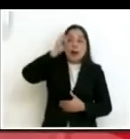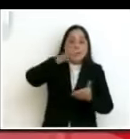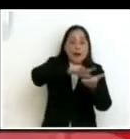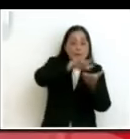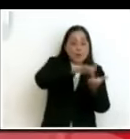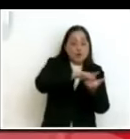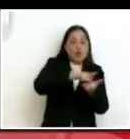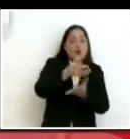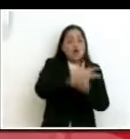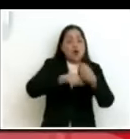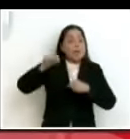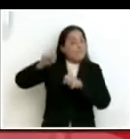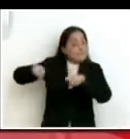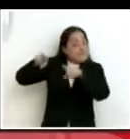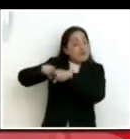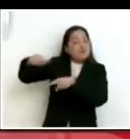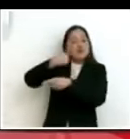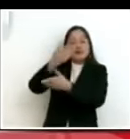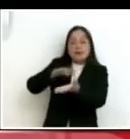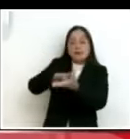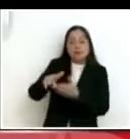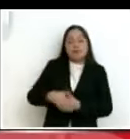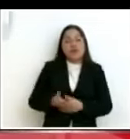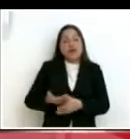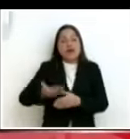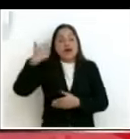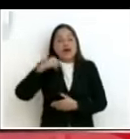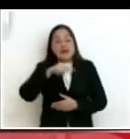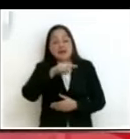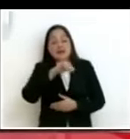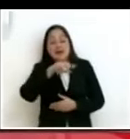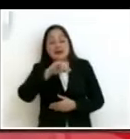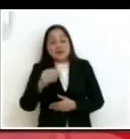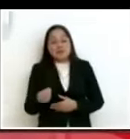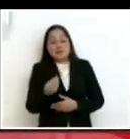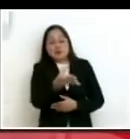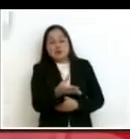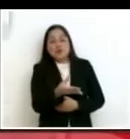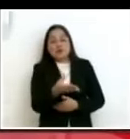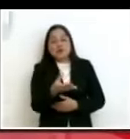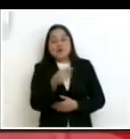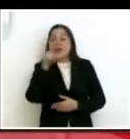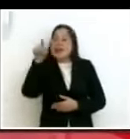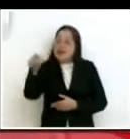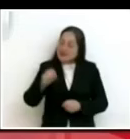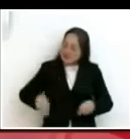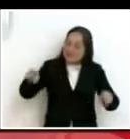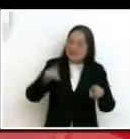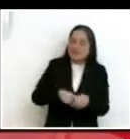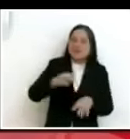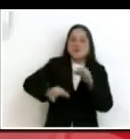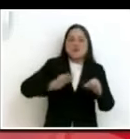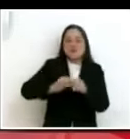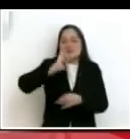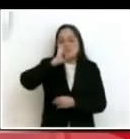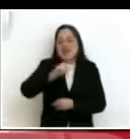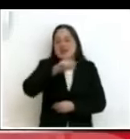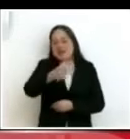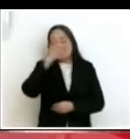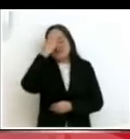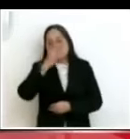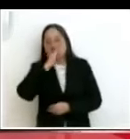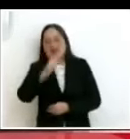apoyo. Sí, ellos mismos que te llamaron nini cuando los niños, los ninis, fueron ellos que ni te cumplieron ni tenían